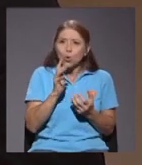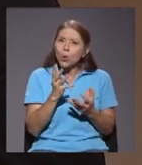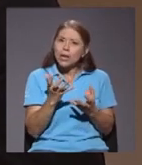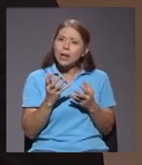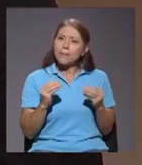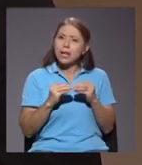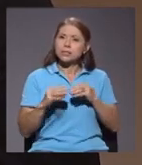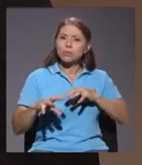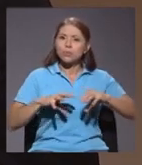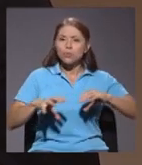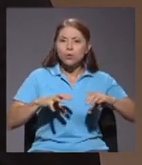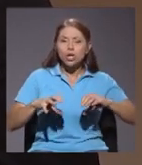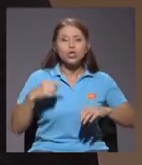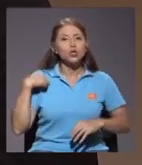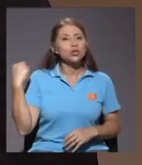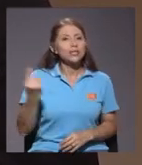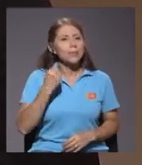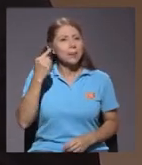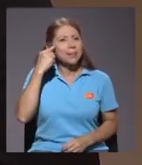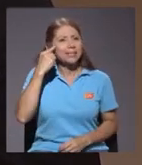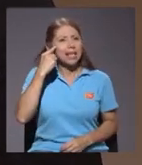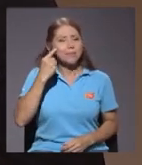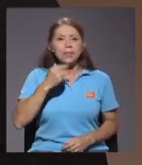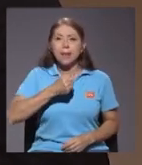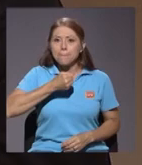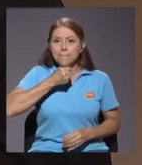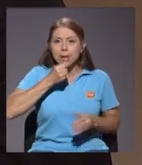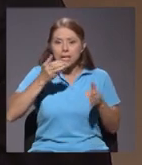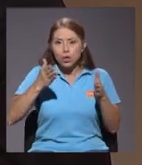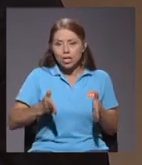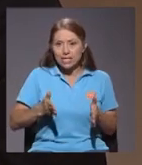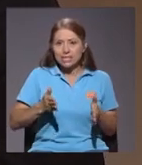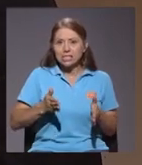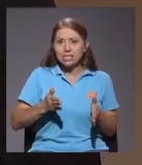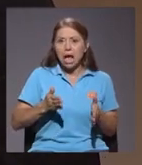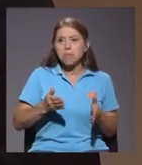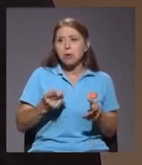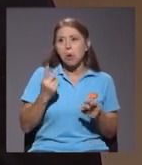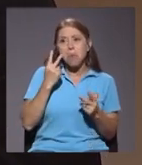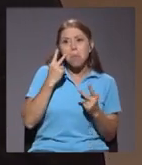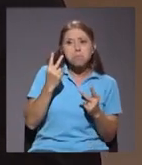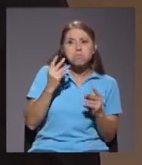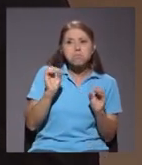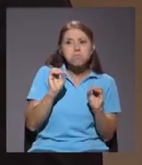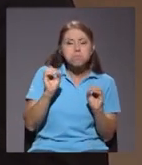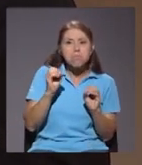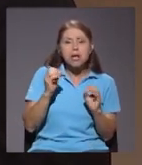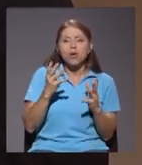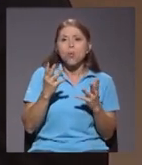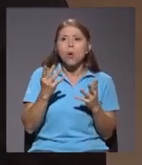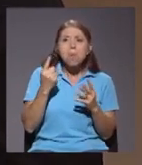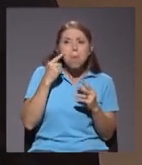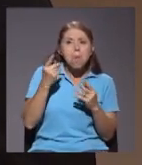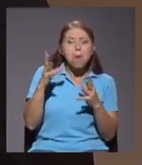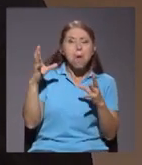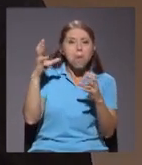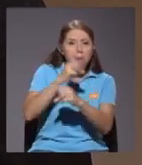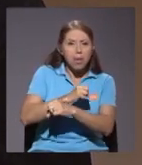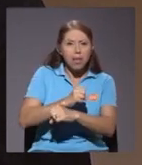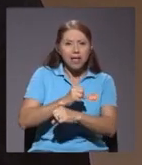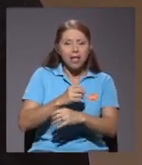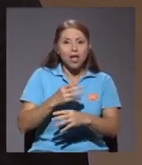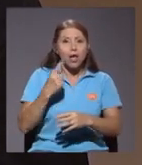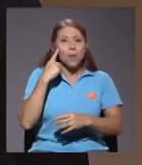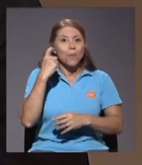yo siempre pensé que al periodista normalmente se le se invisibiliza de la información y digo se invisibiliza porque es casi un fraude